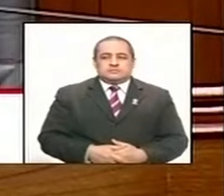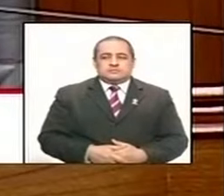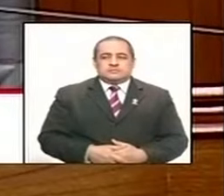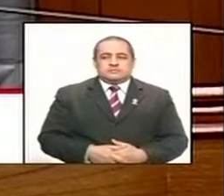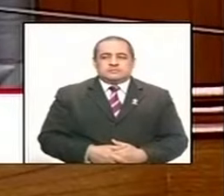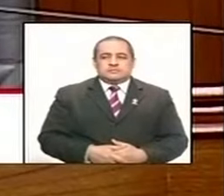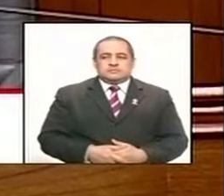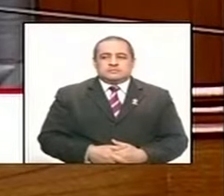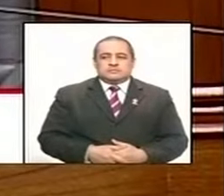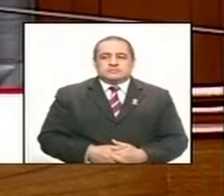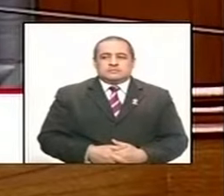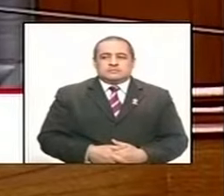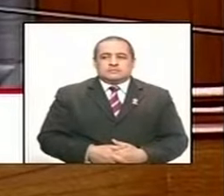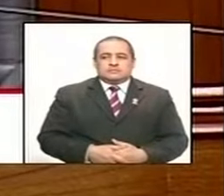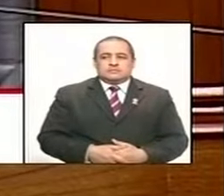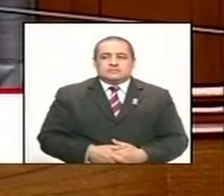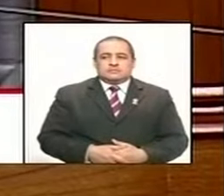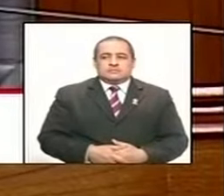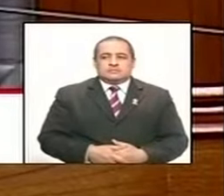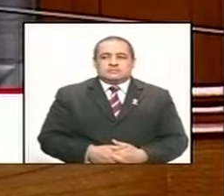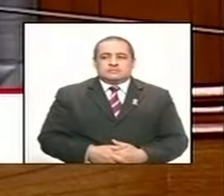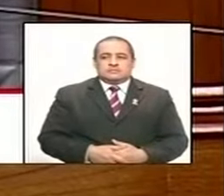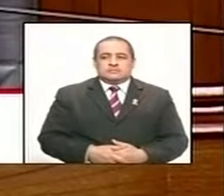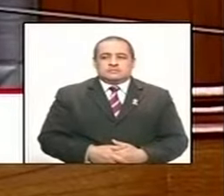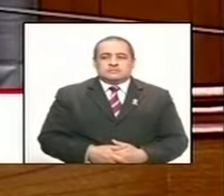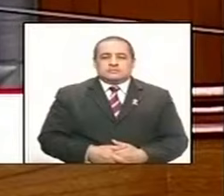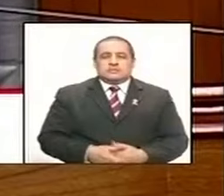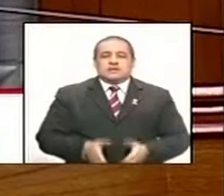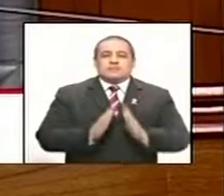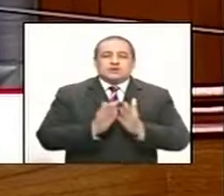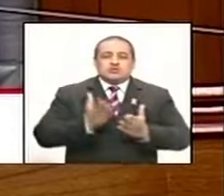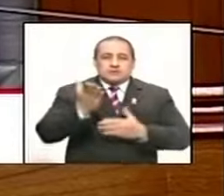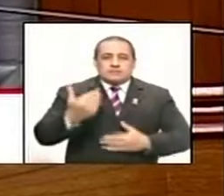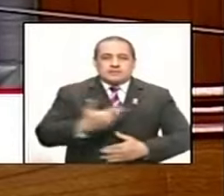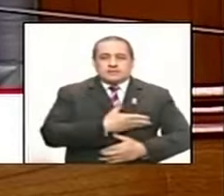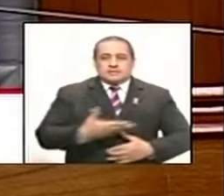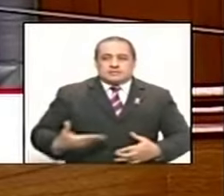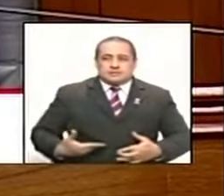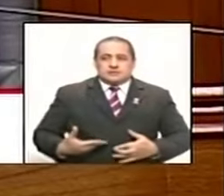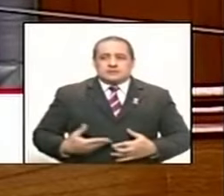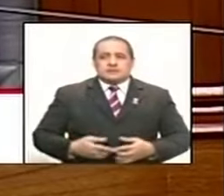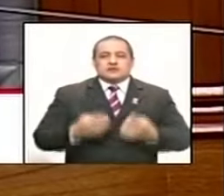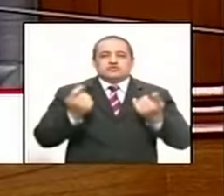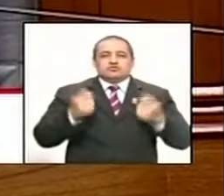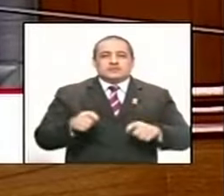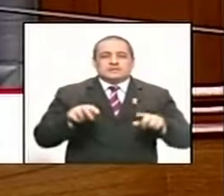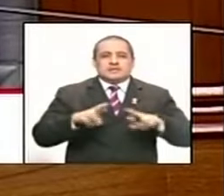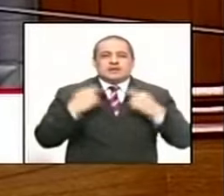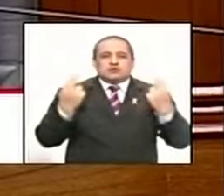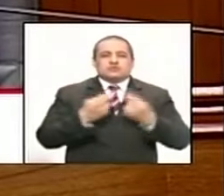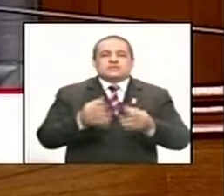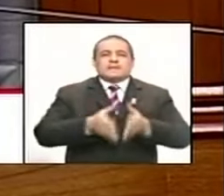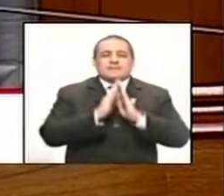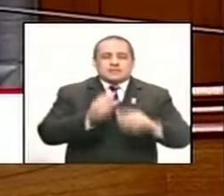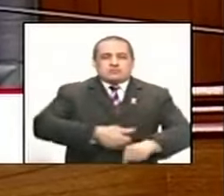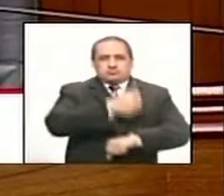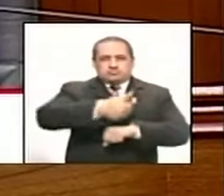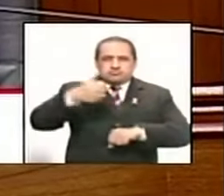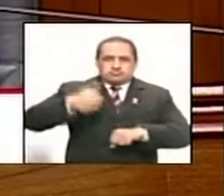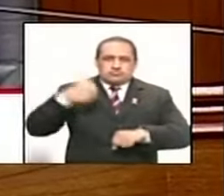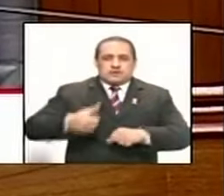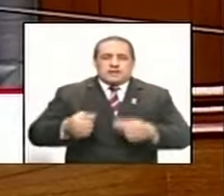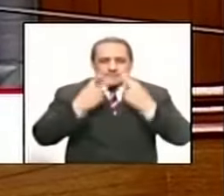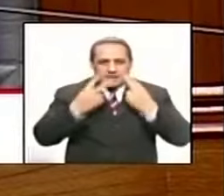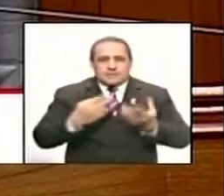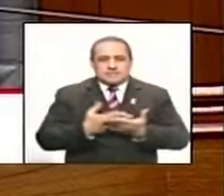30 segundos, congresista. Le pido a usted, señora presidenta, se suspenda esta sesión y se convoque a junta de portavoces para ver